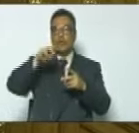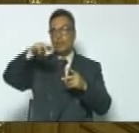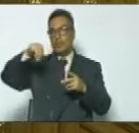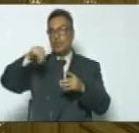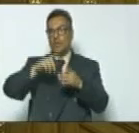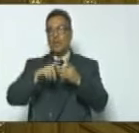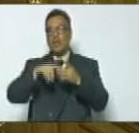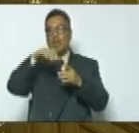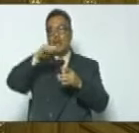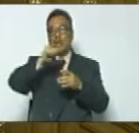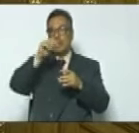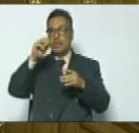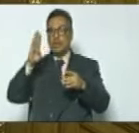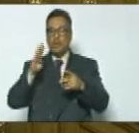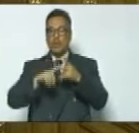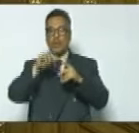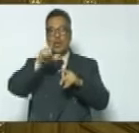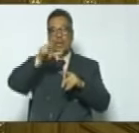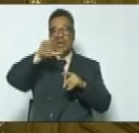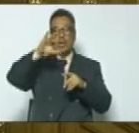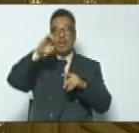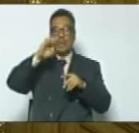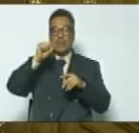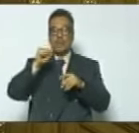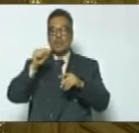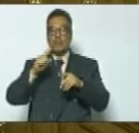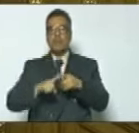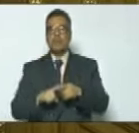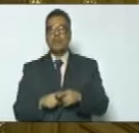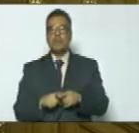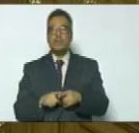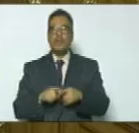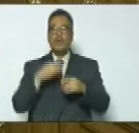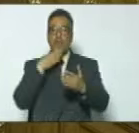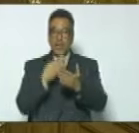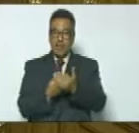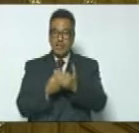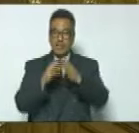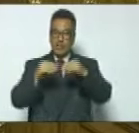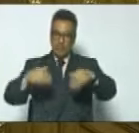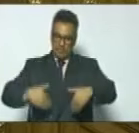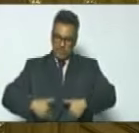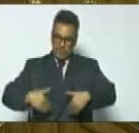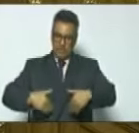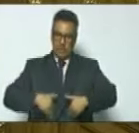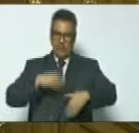Mirabal, Alberto Barroso, Elías Saba, que gracias a su esfuerzo,